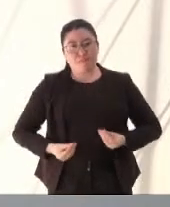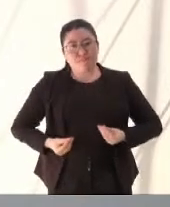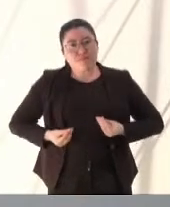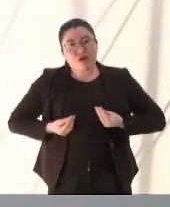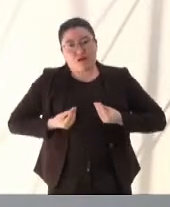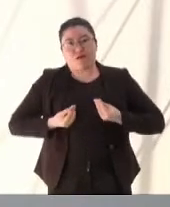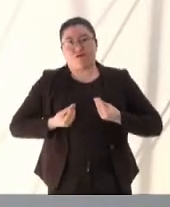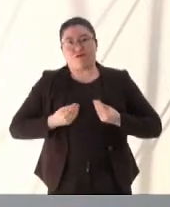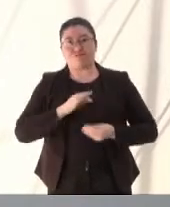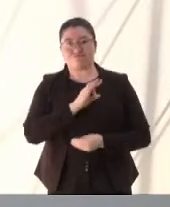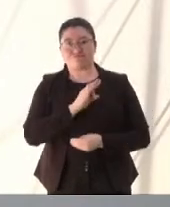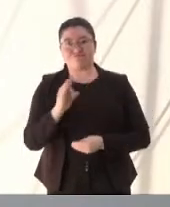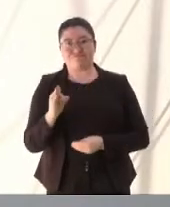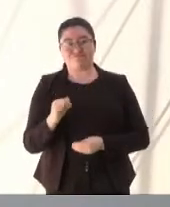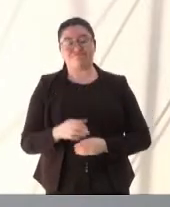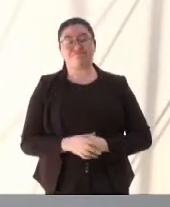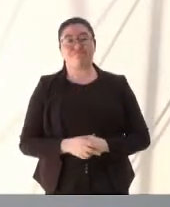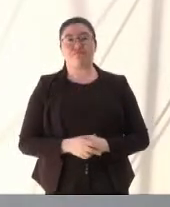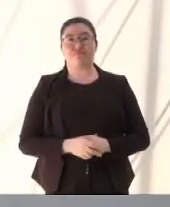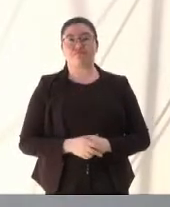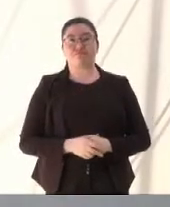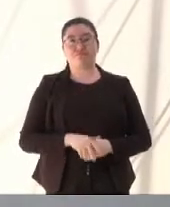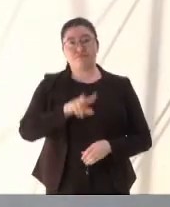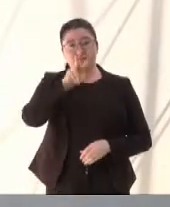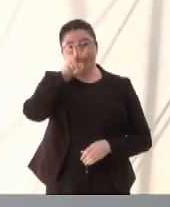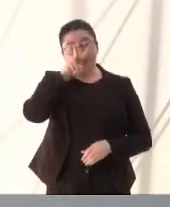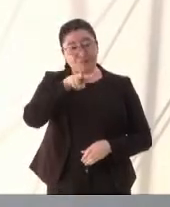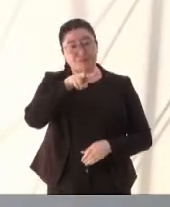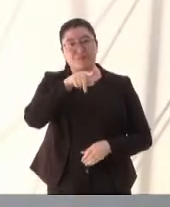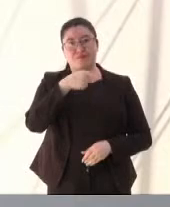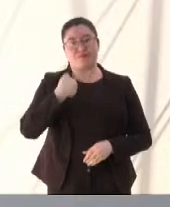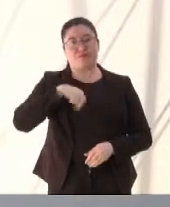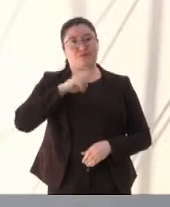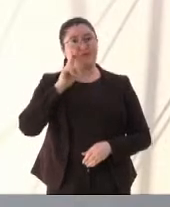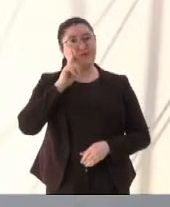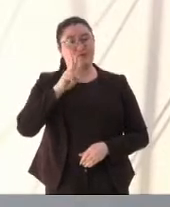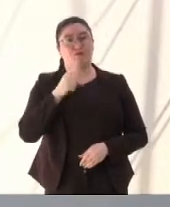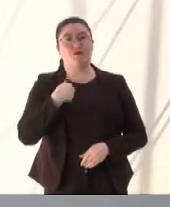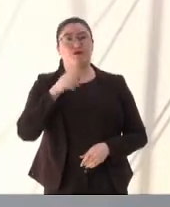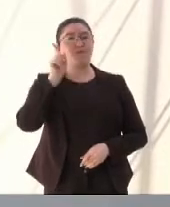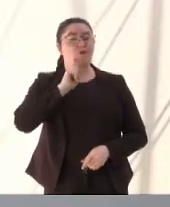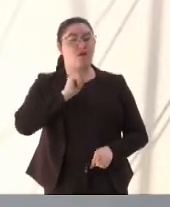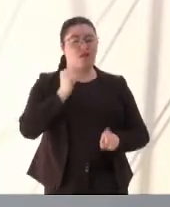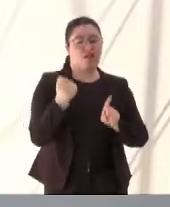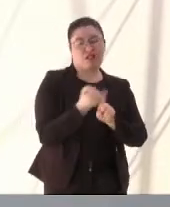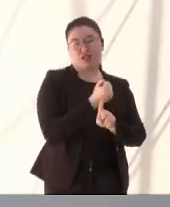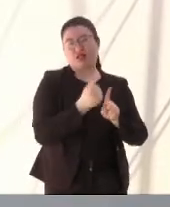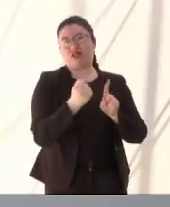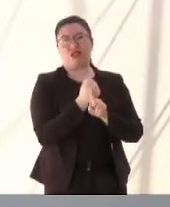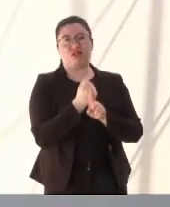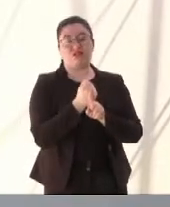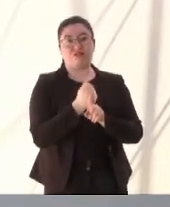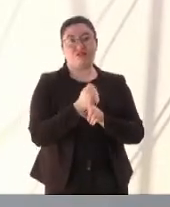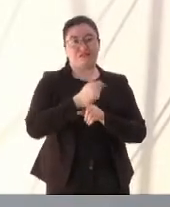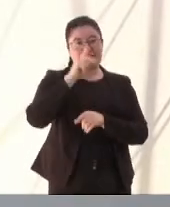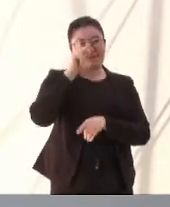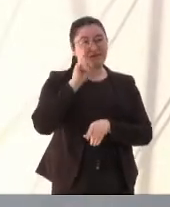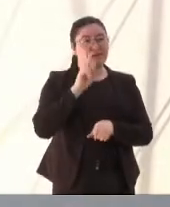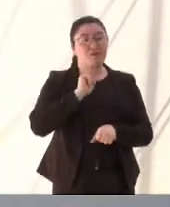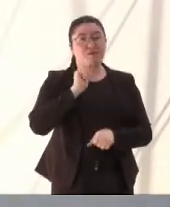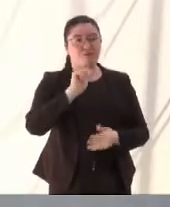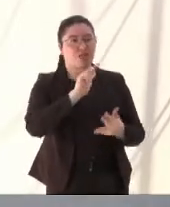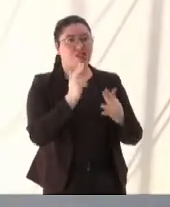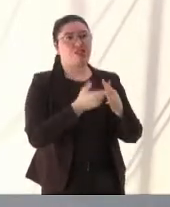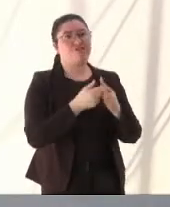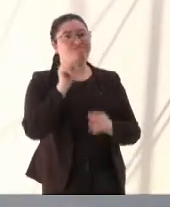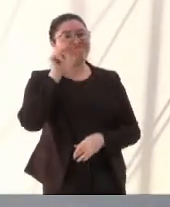Es evidente que en las distintas formas de violencia que enfrentan las mujeres, la expresión más nítida, más clara es el feminicidio, es la